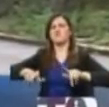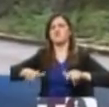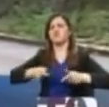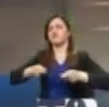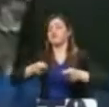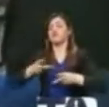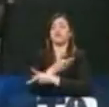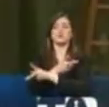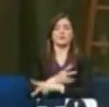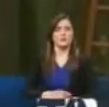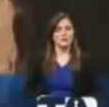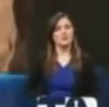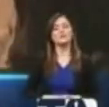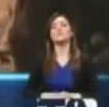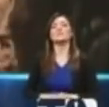corrupción de la historia.